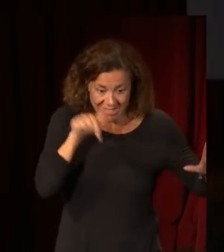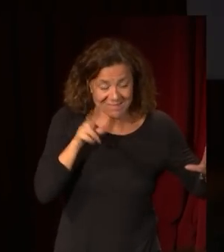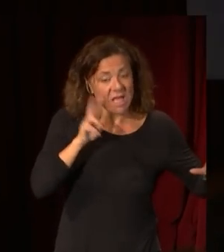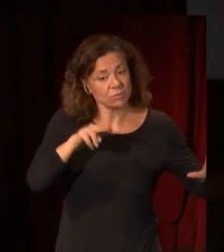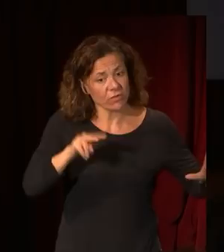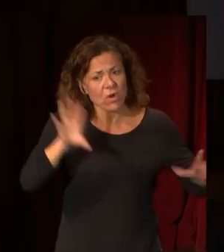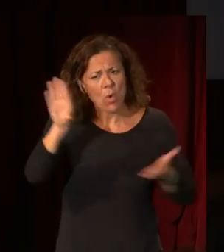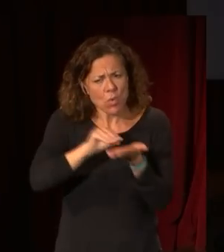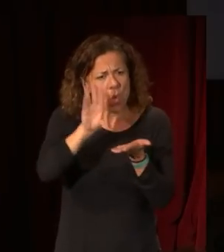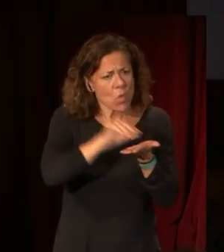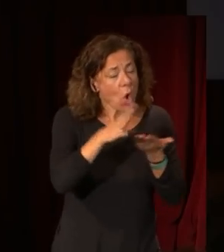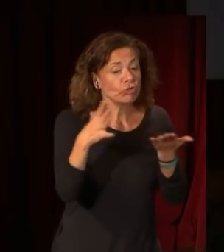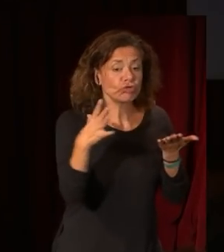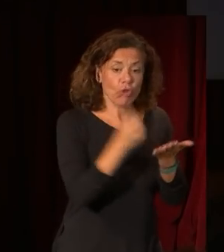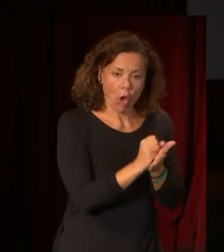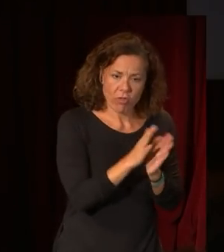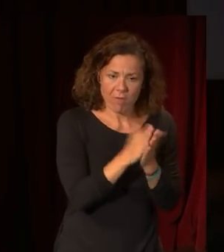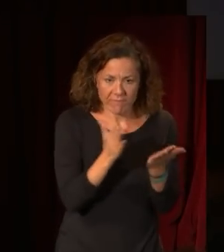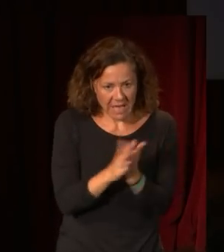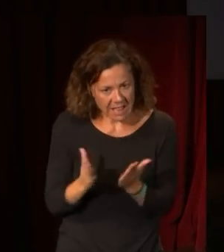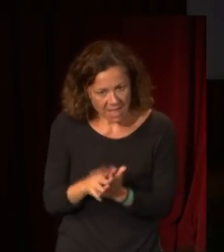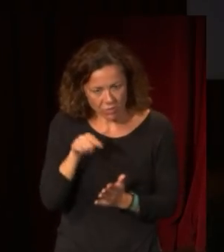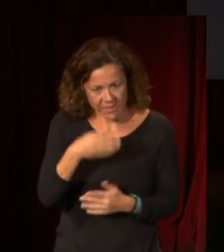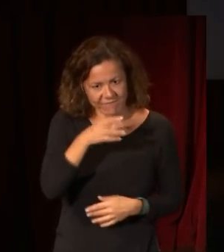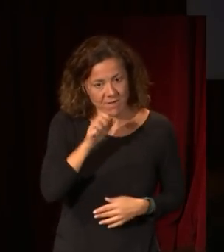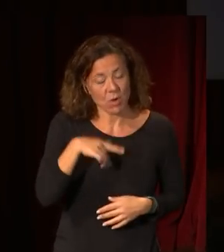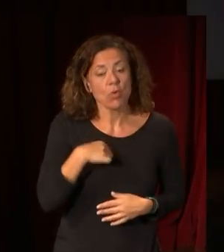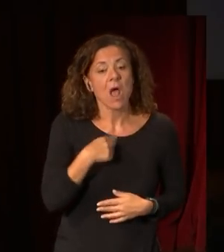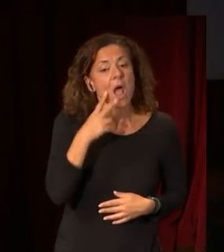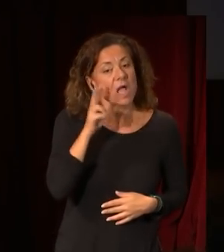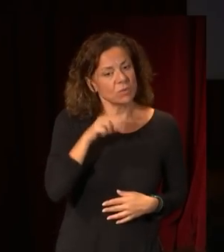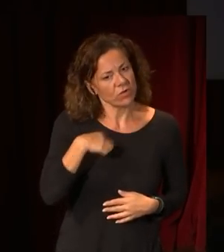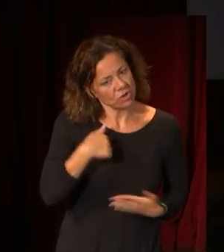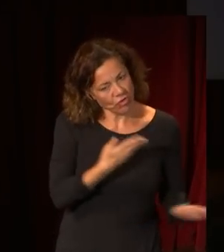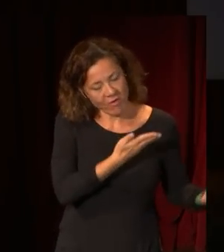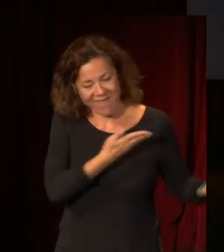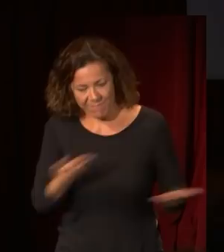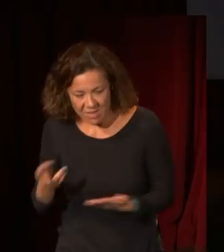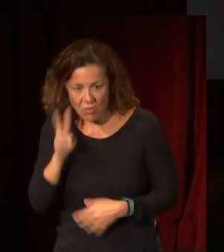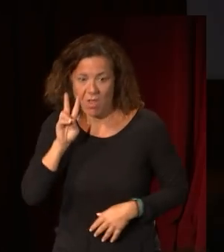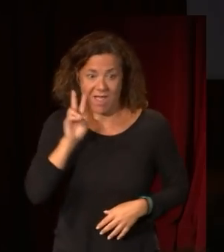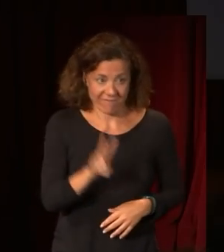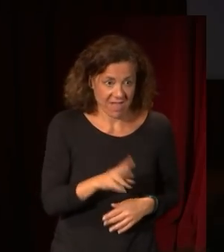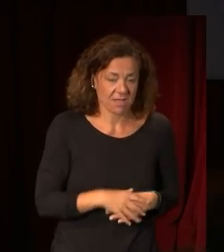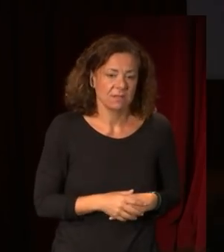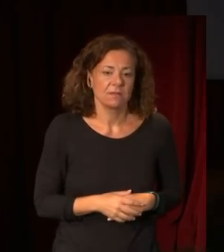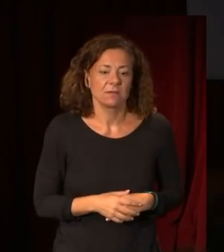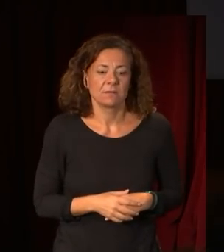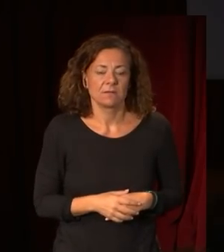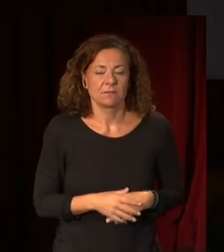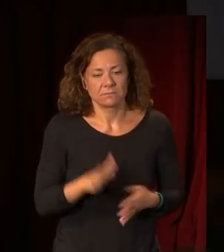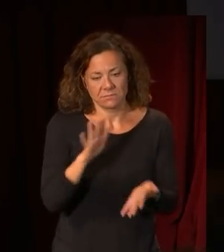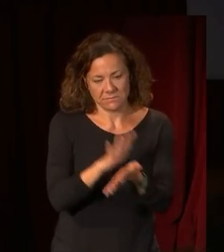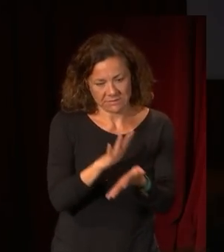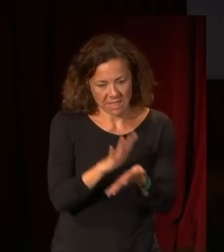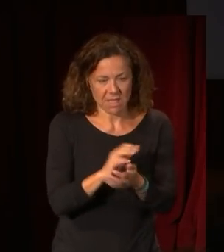hemos reunido todo el catálogo todo el catálogo de bermejo una exposición que les invito a contemplar con detenimiento y